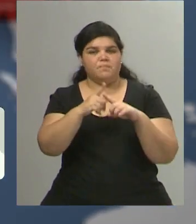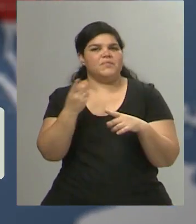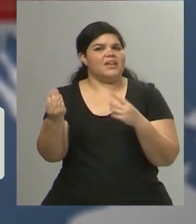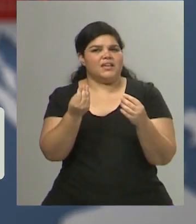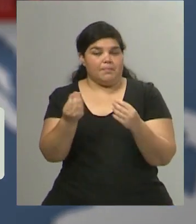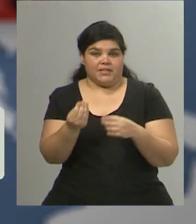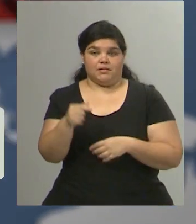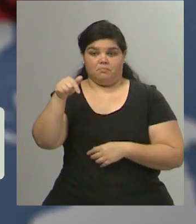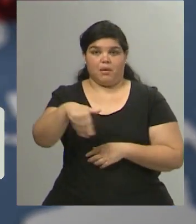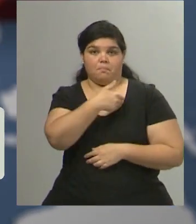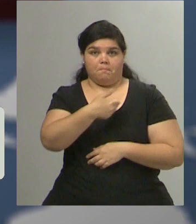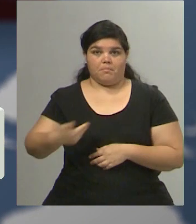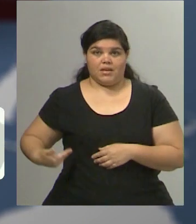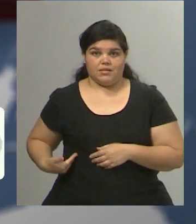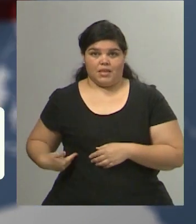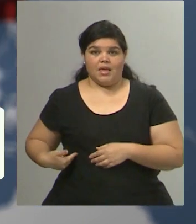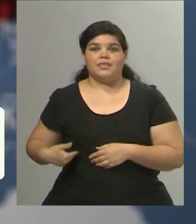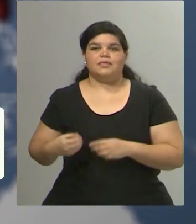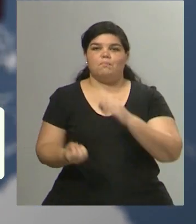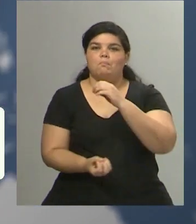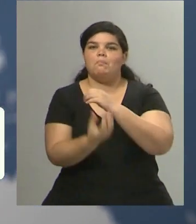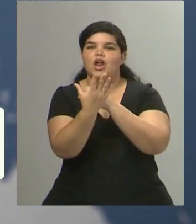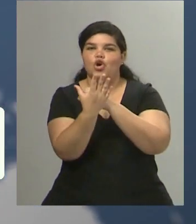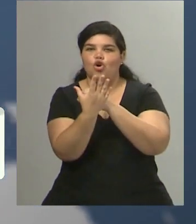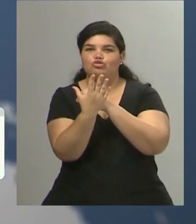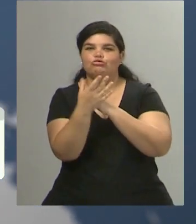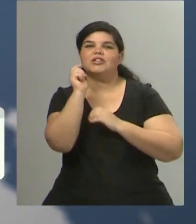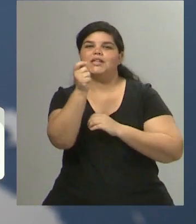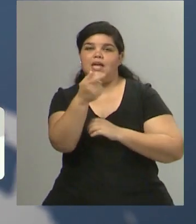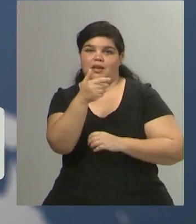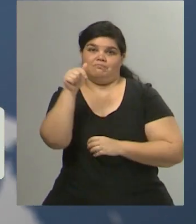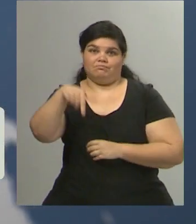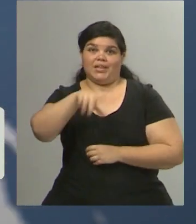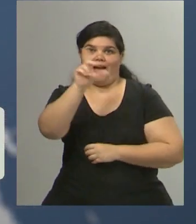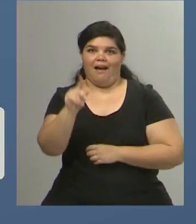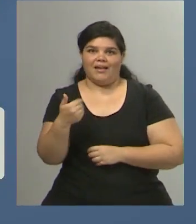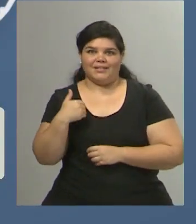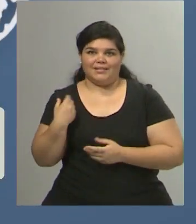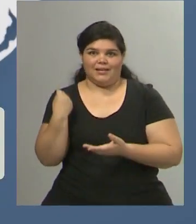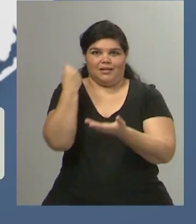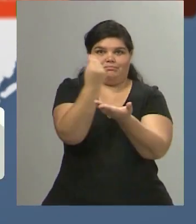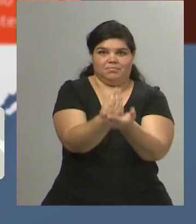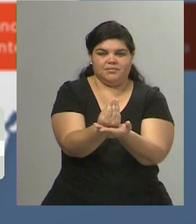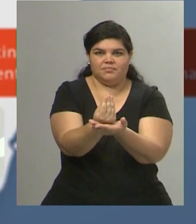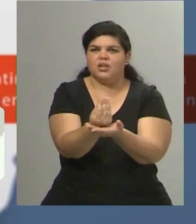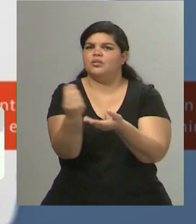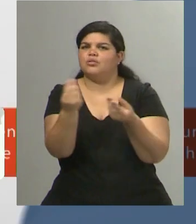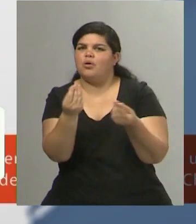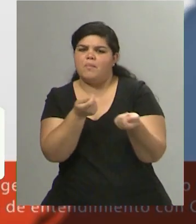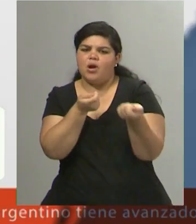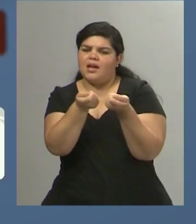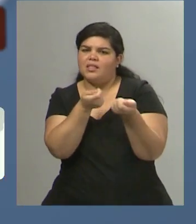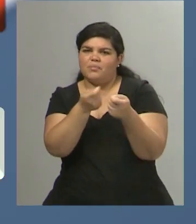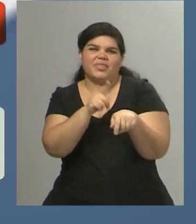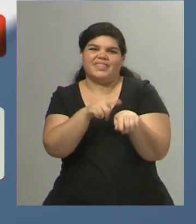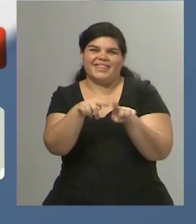asume la presidencia pro tempore del Mercosur, ¿no? ¿Qué podemos esperar en torno a su presidencia, el liderazgo que